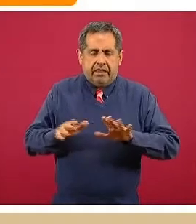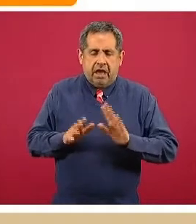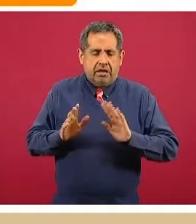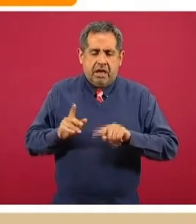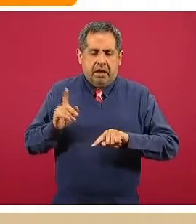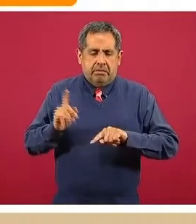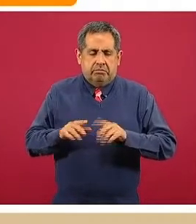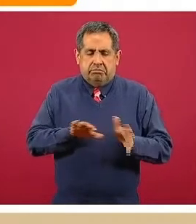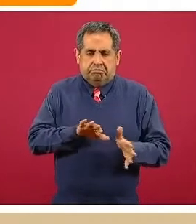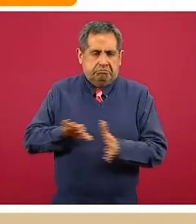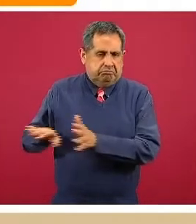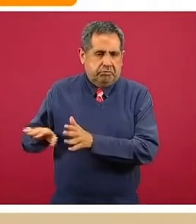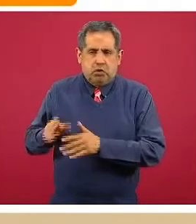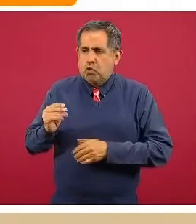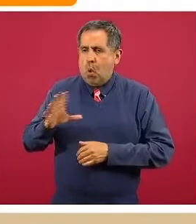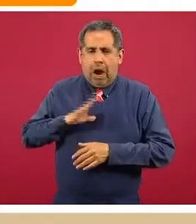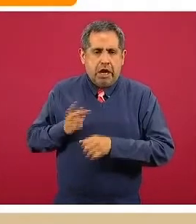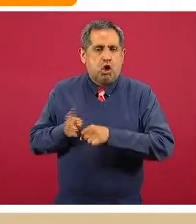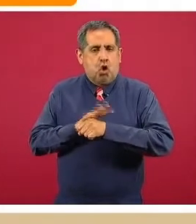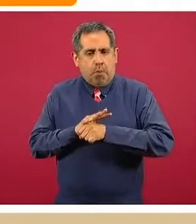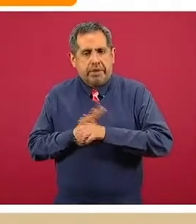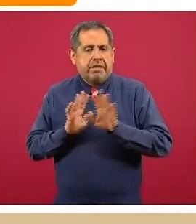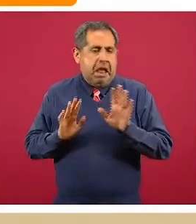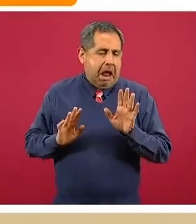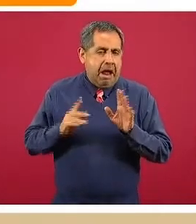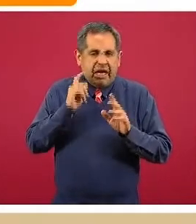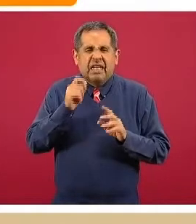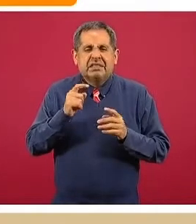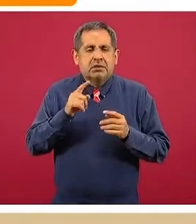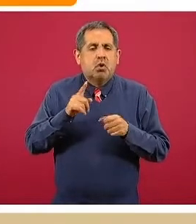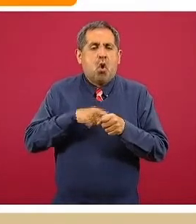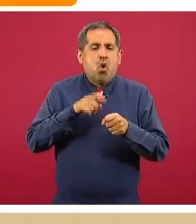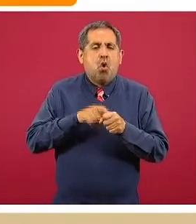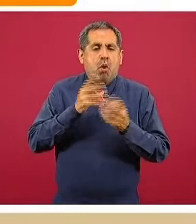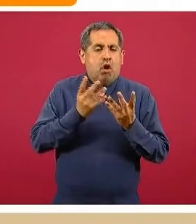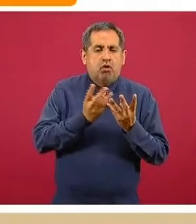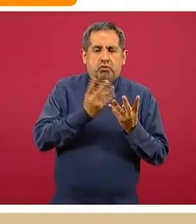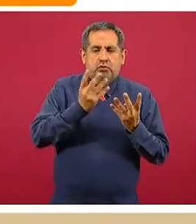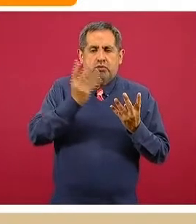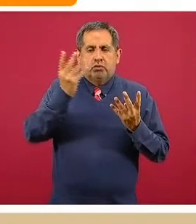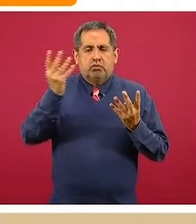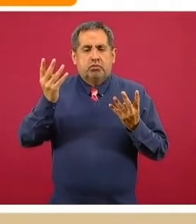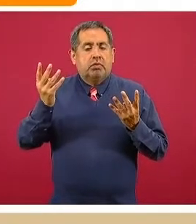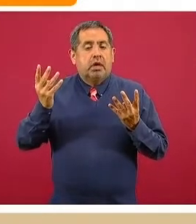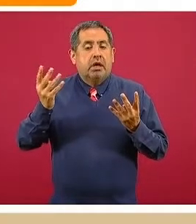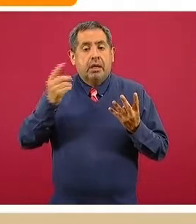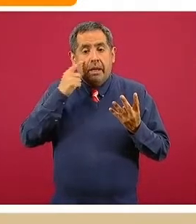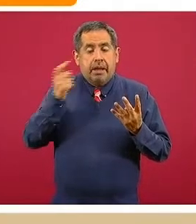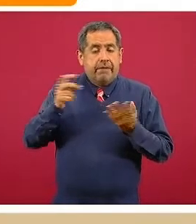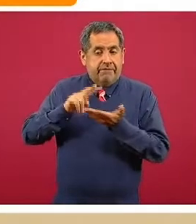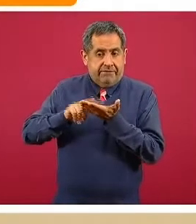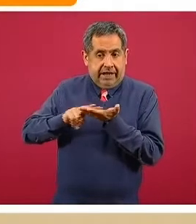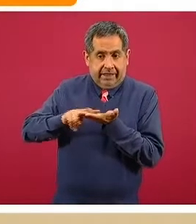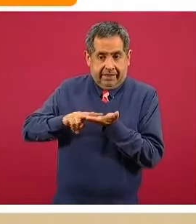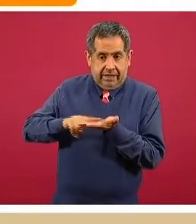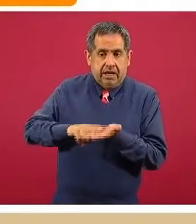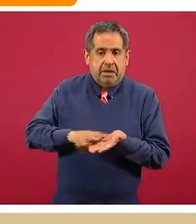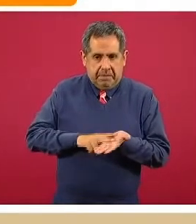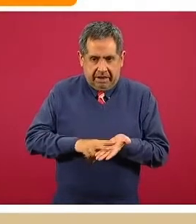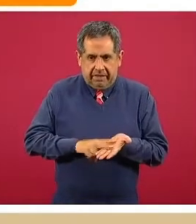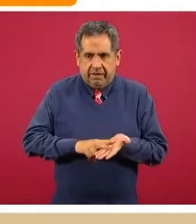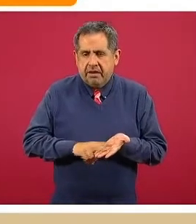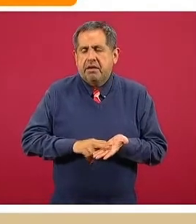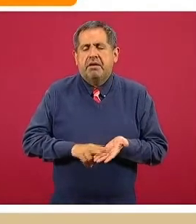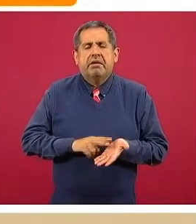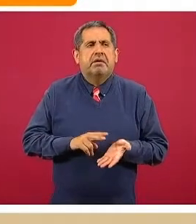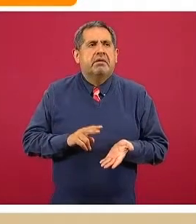descartado a COVID-19, y las podemos ver precisamente representadas en las barras de color verde, que por el